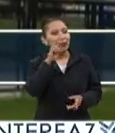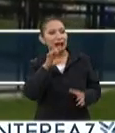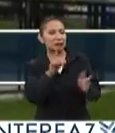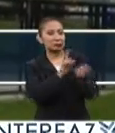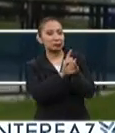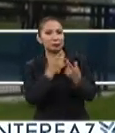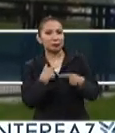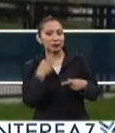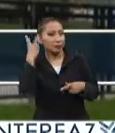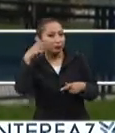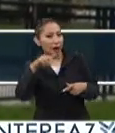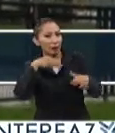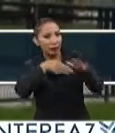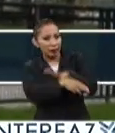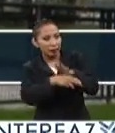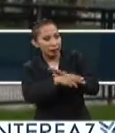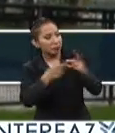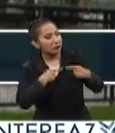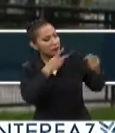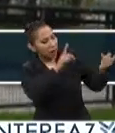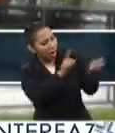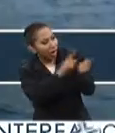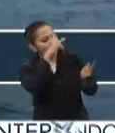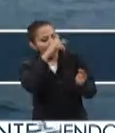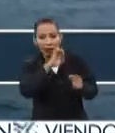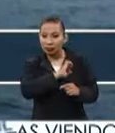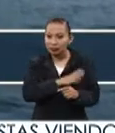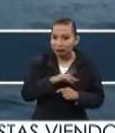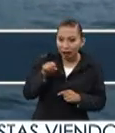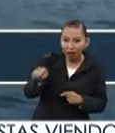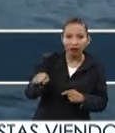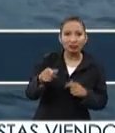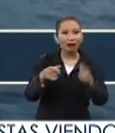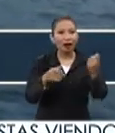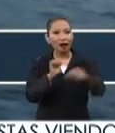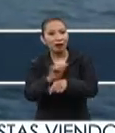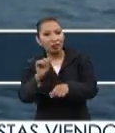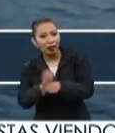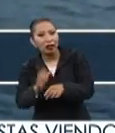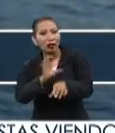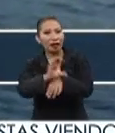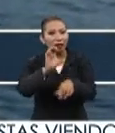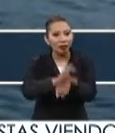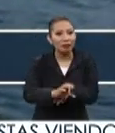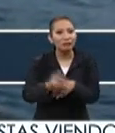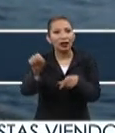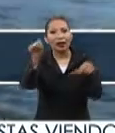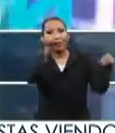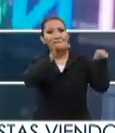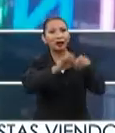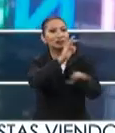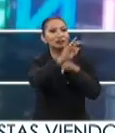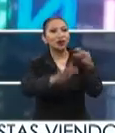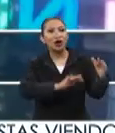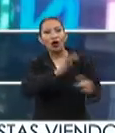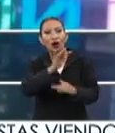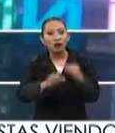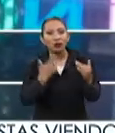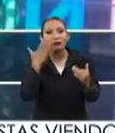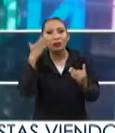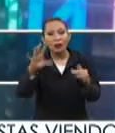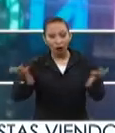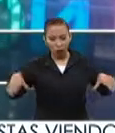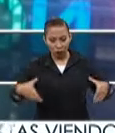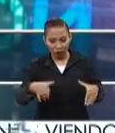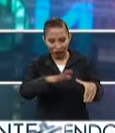por ejemplo, viajando en el metro, gente de México, de España, Argentina, Colombia, y que todos juntos armamos esta